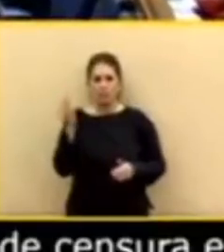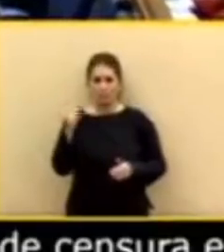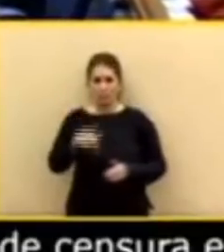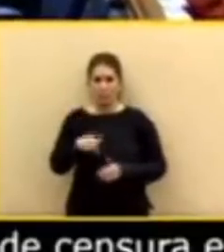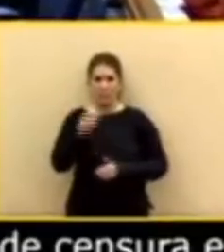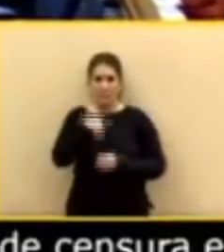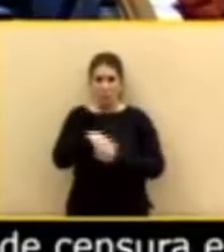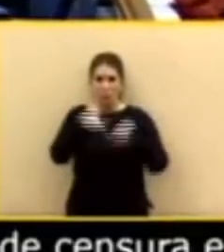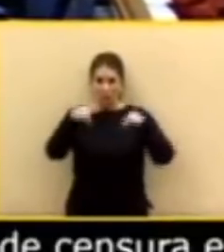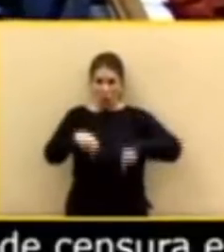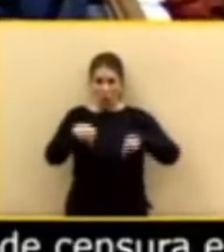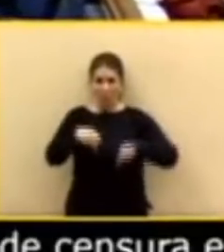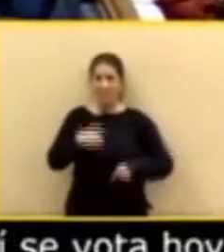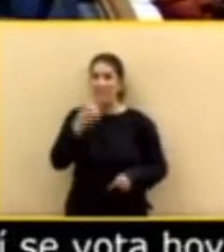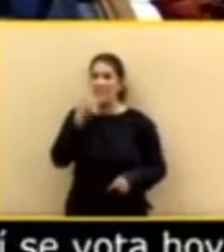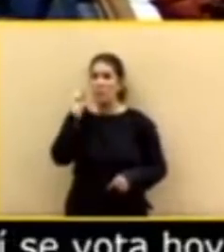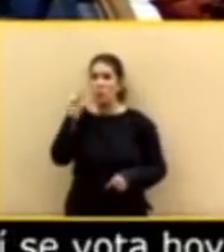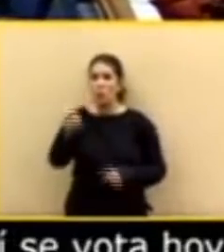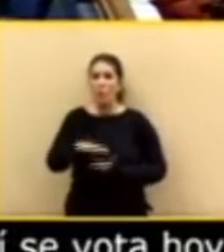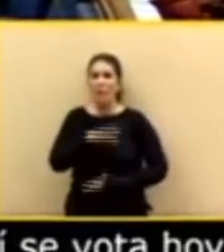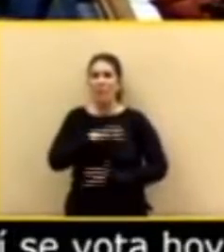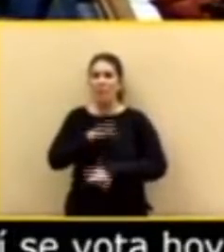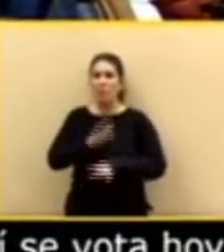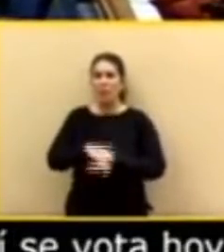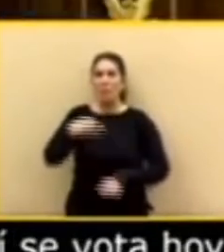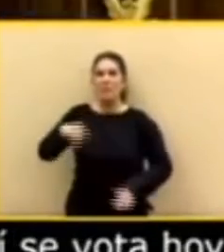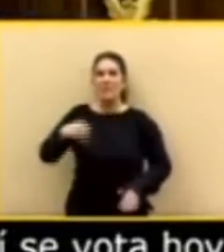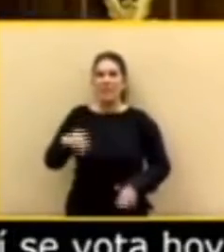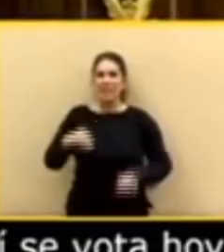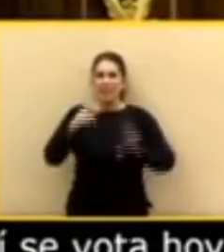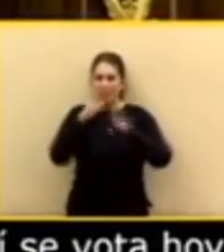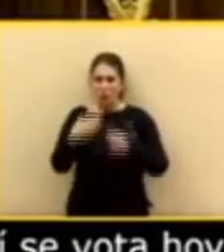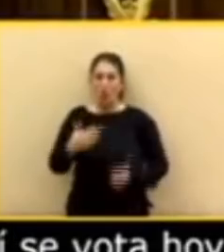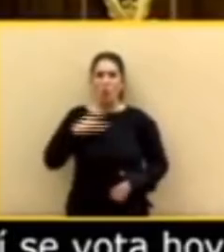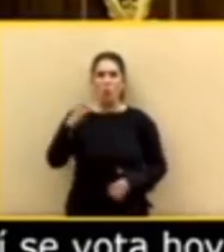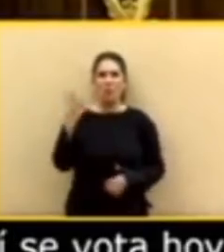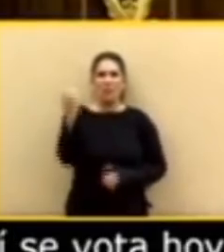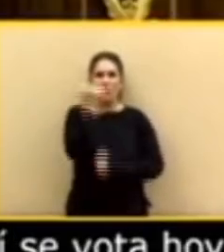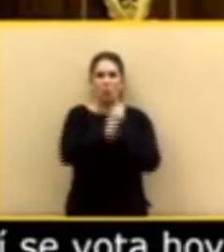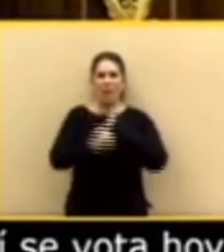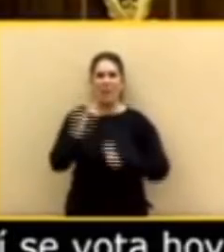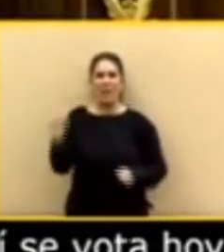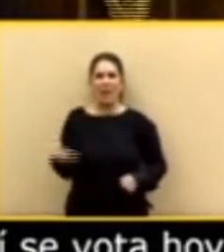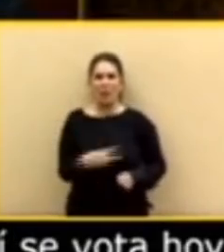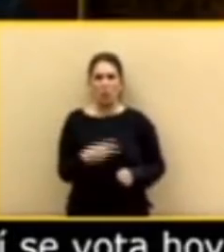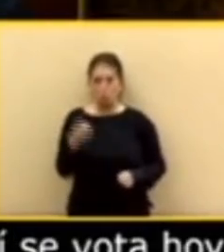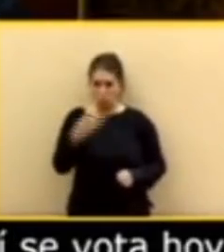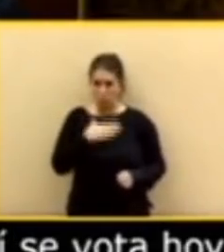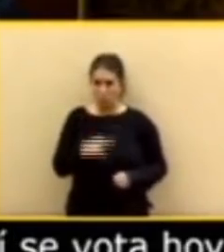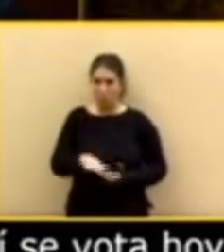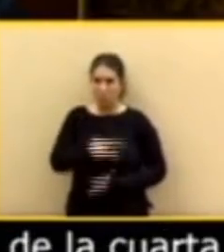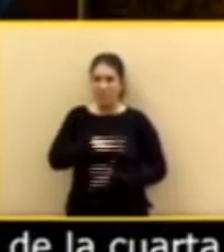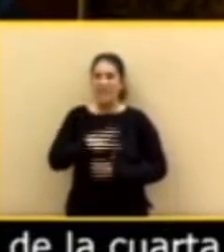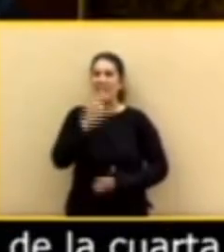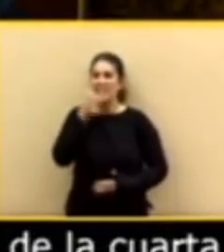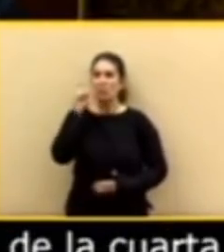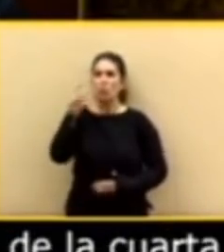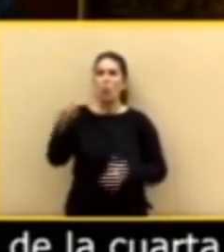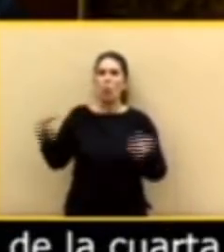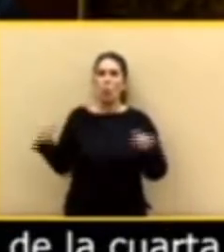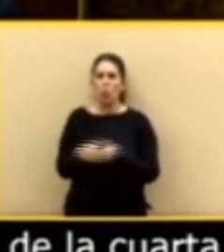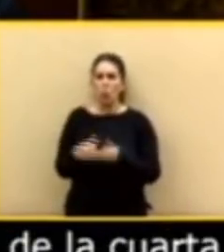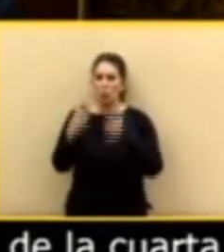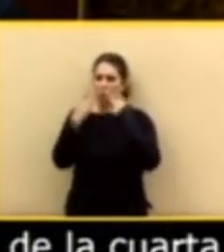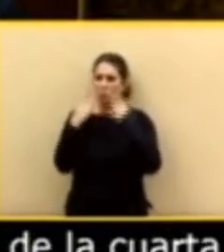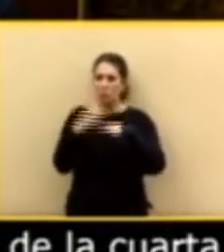El planteamiento, insisto en que lo comprendo. El PP es un partido y Vox es otro, y está muy bien. Pero de eso a decirle a